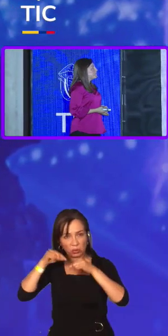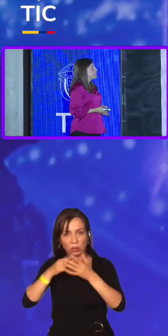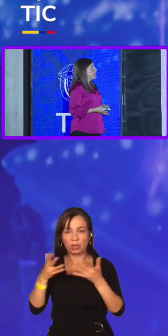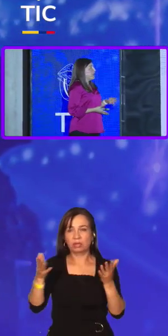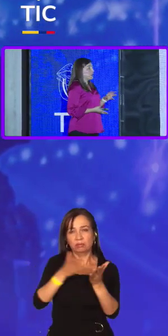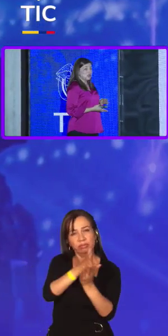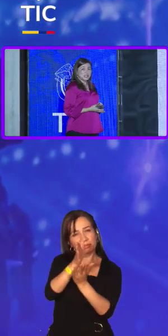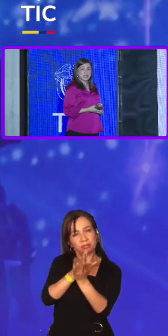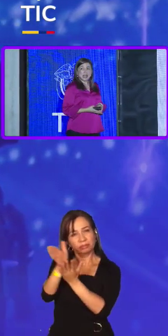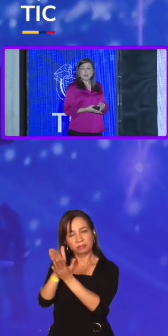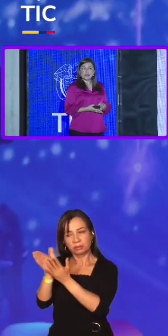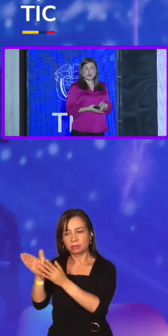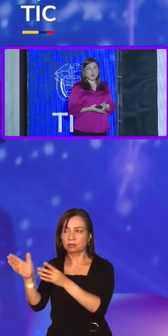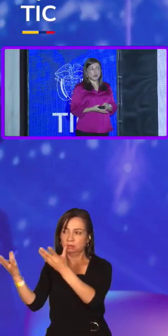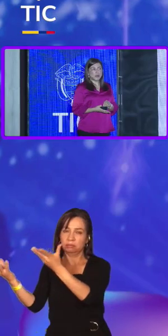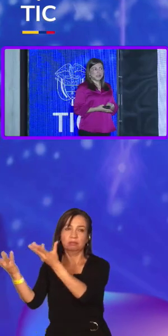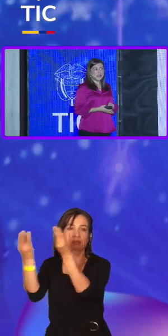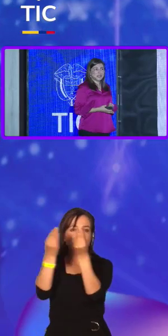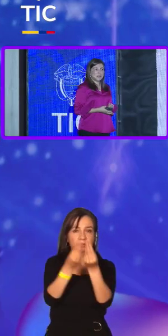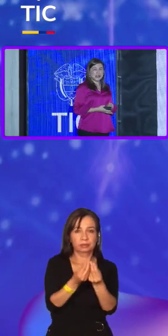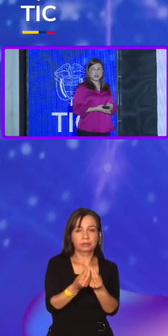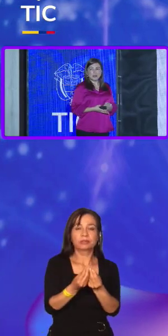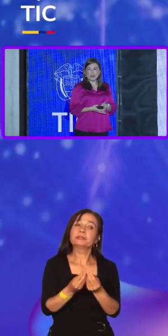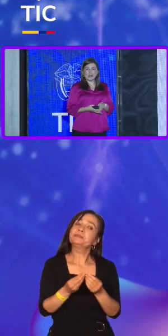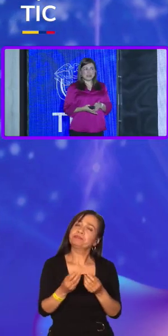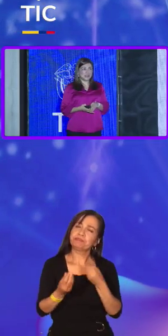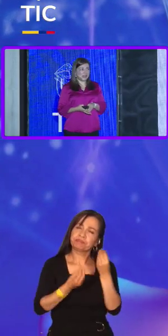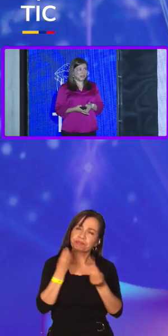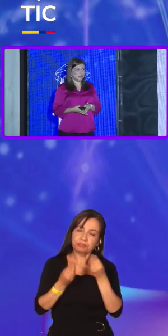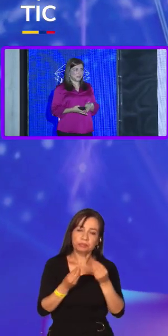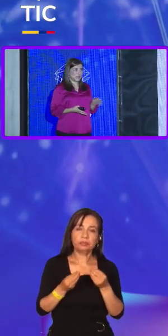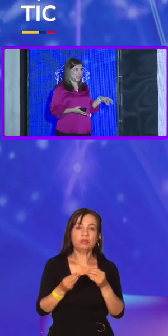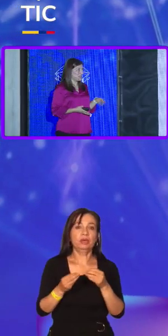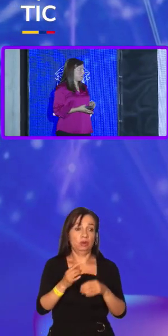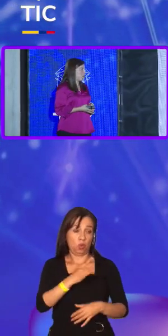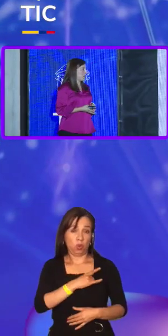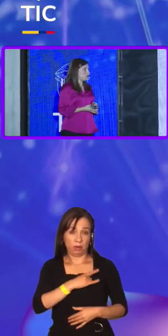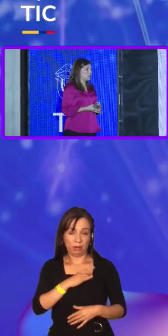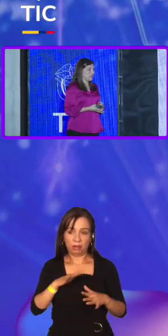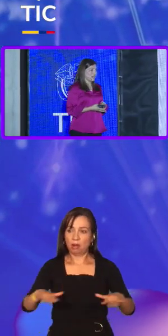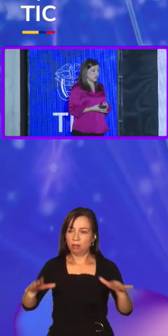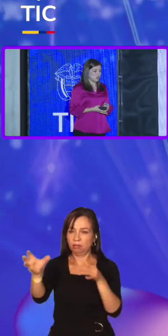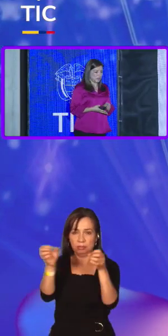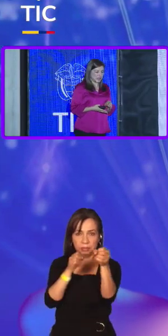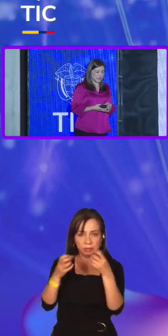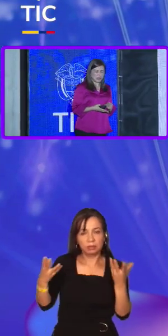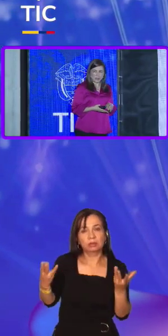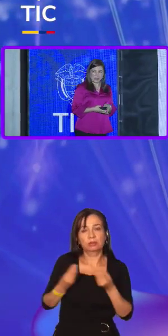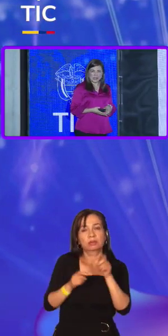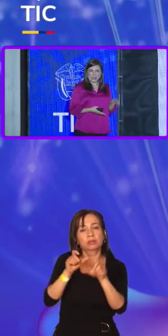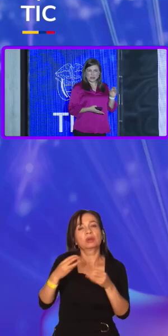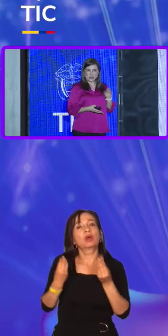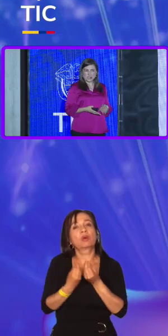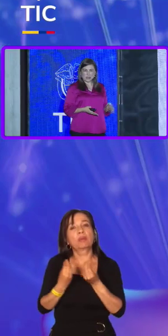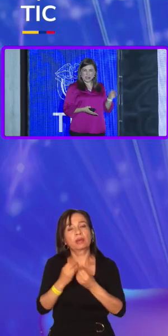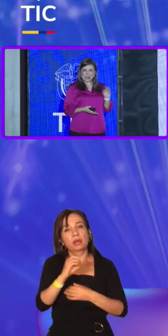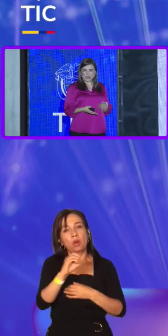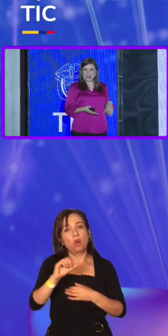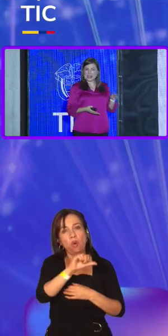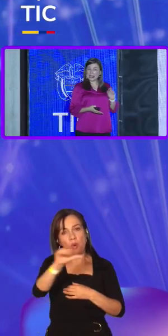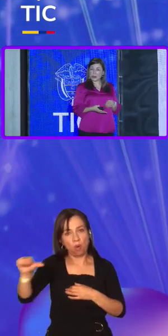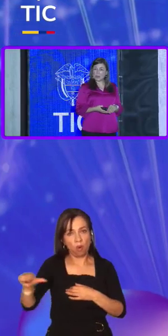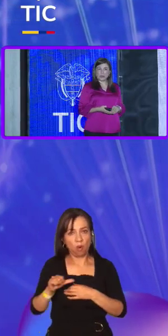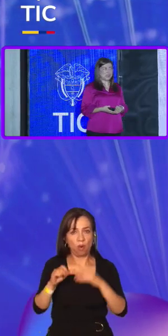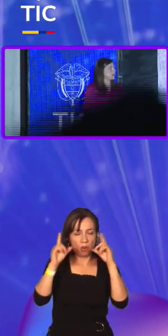de disciplinas. Entonces, creamos un grupo interdisciplinario en mi universidad para este proyecto, donde tenemos compañeros y compañeras